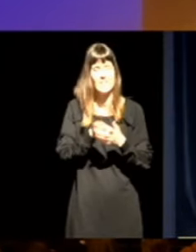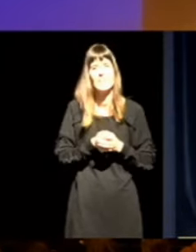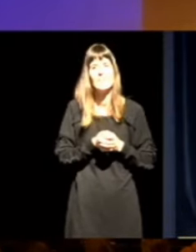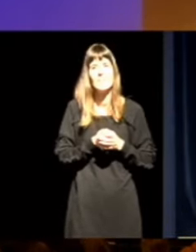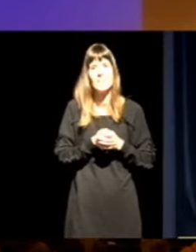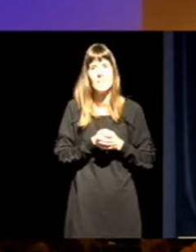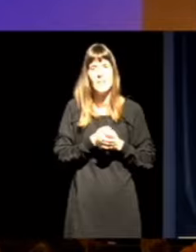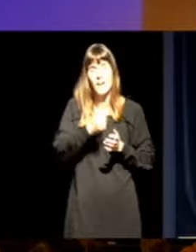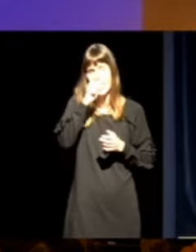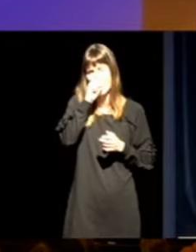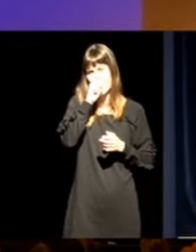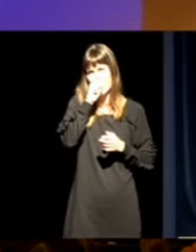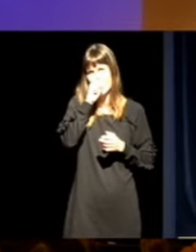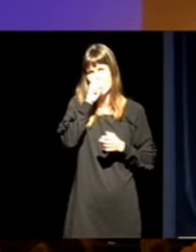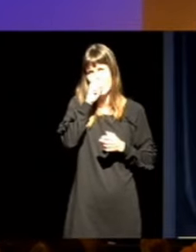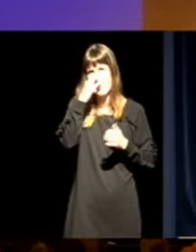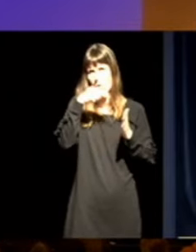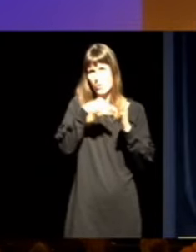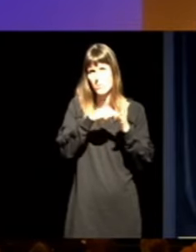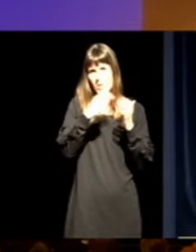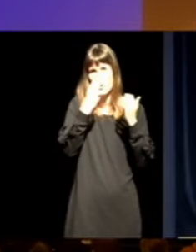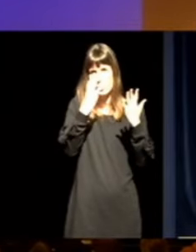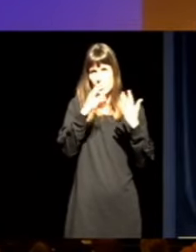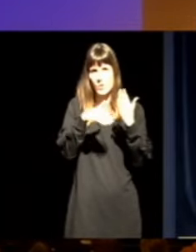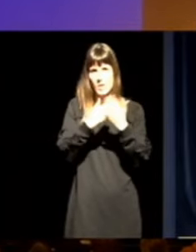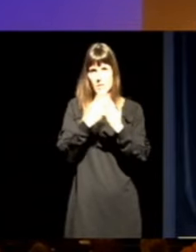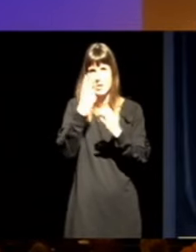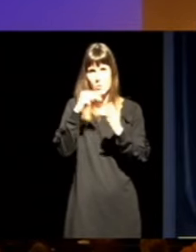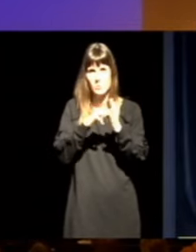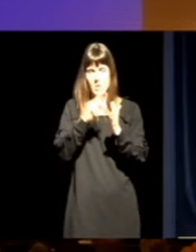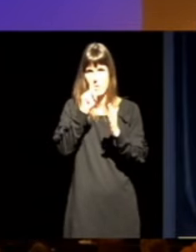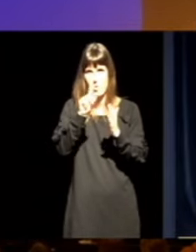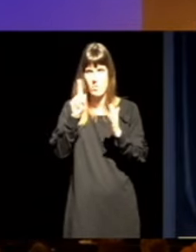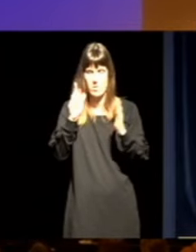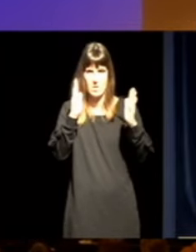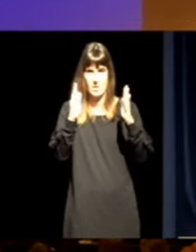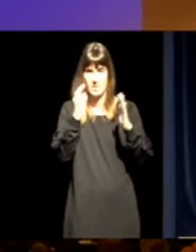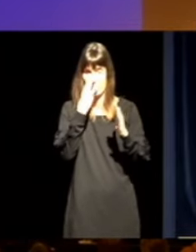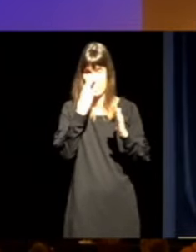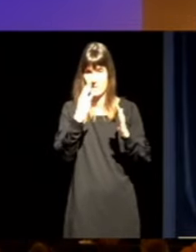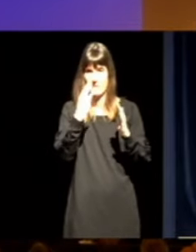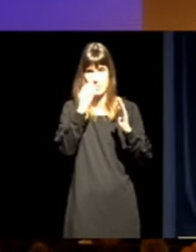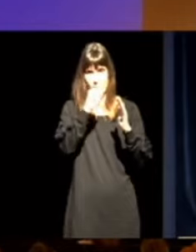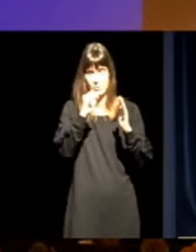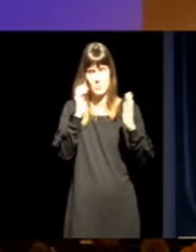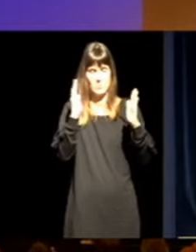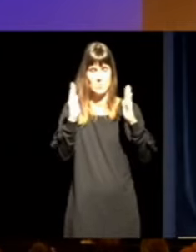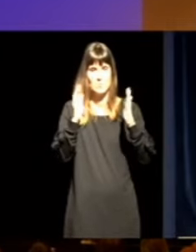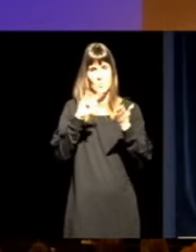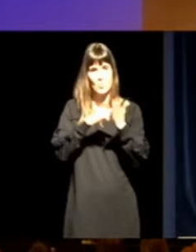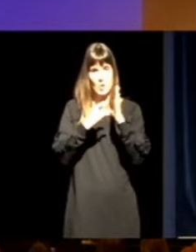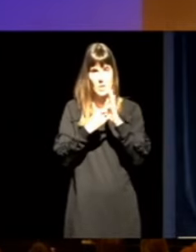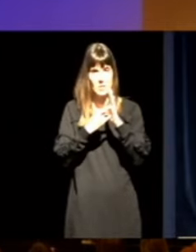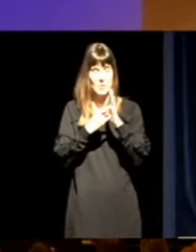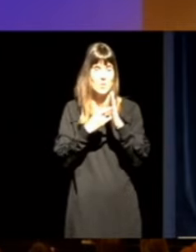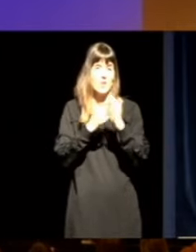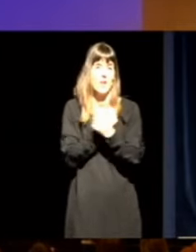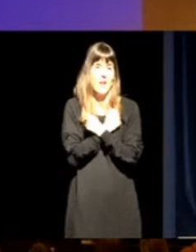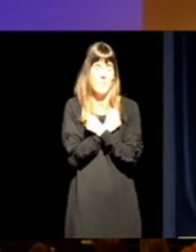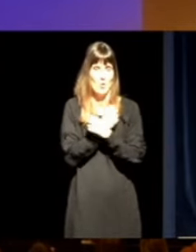Entre el año 2008 y 2011 estuvimos 3 años haciendo un proyecto de amor social,